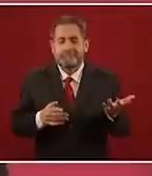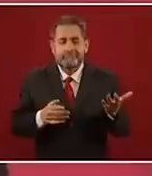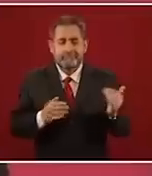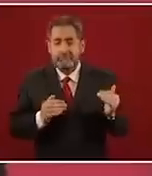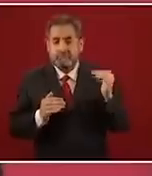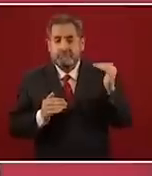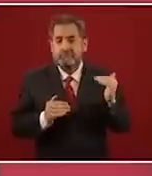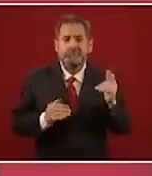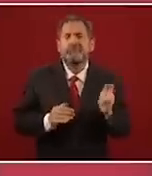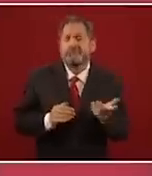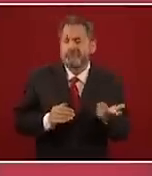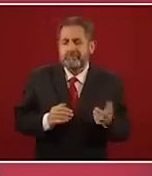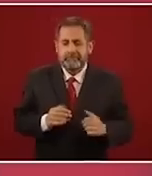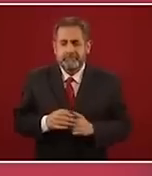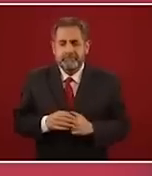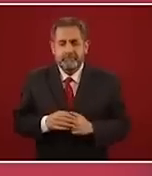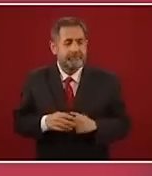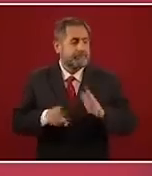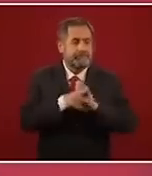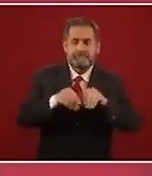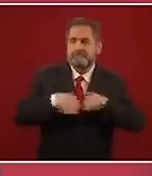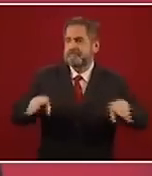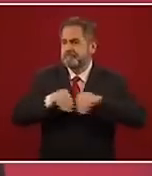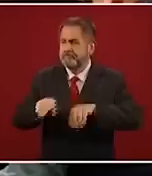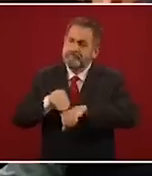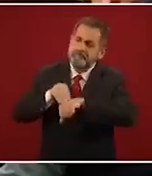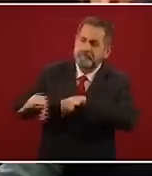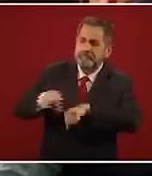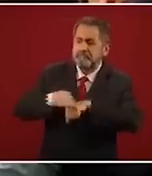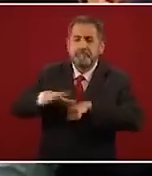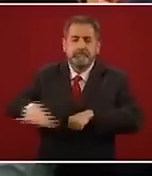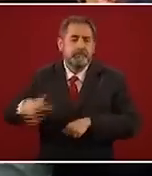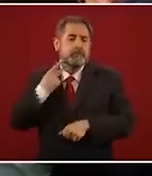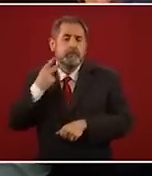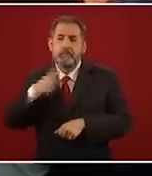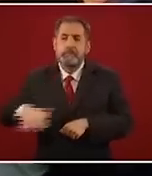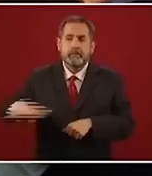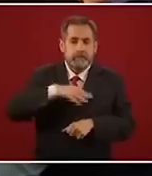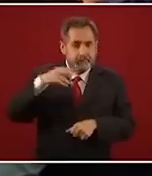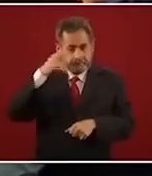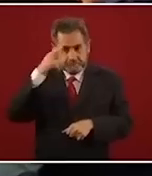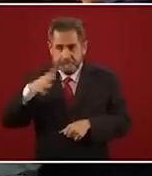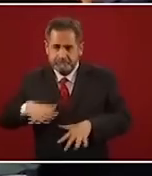relevante en la vida política de México.